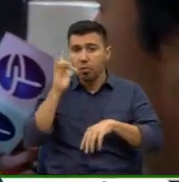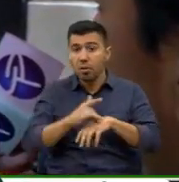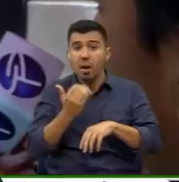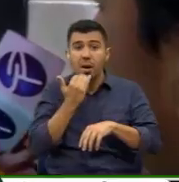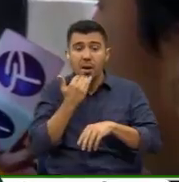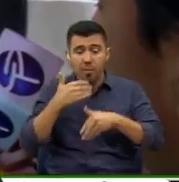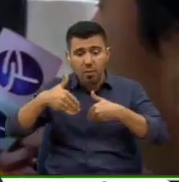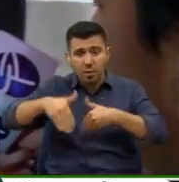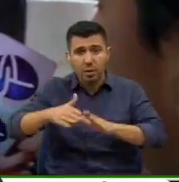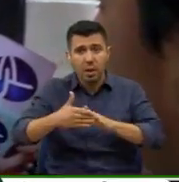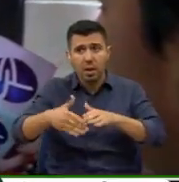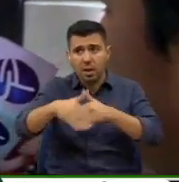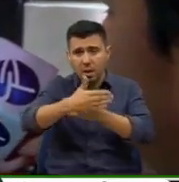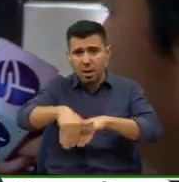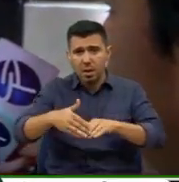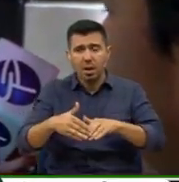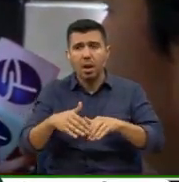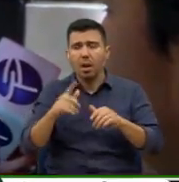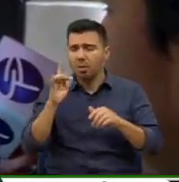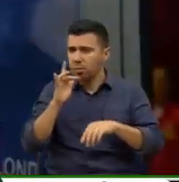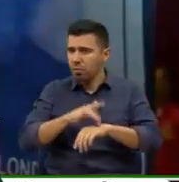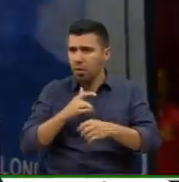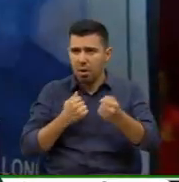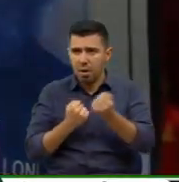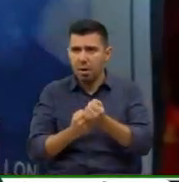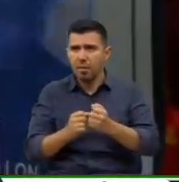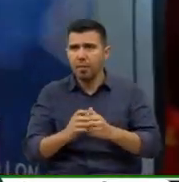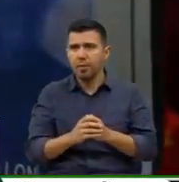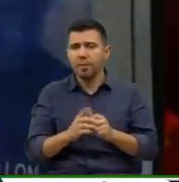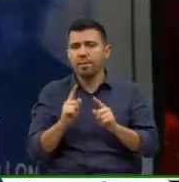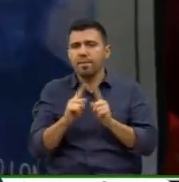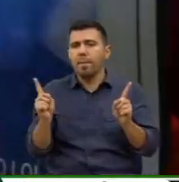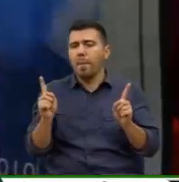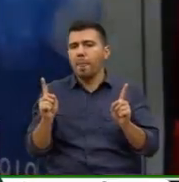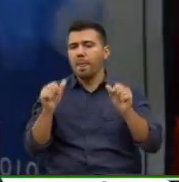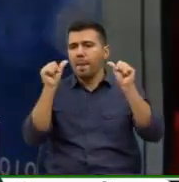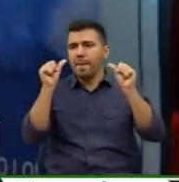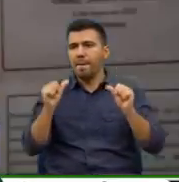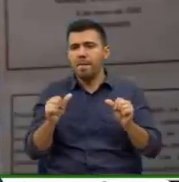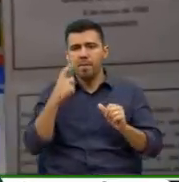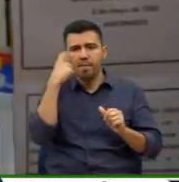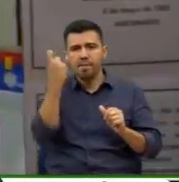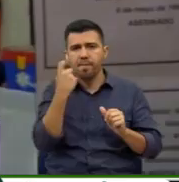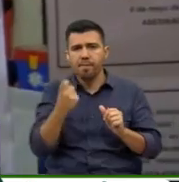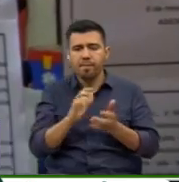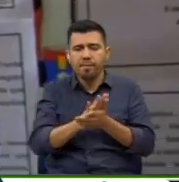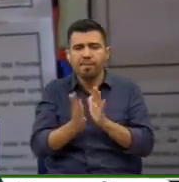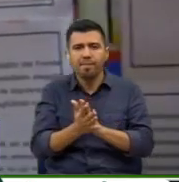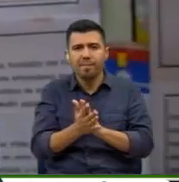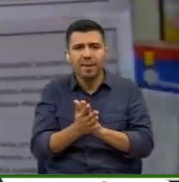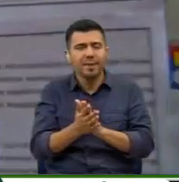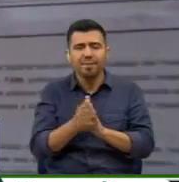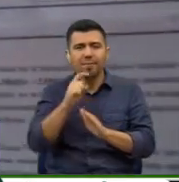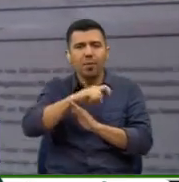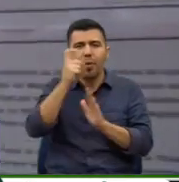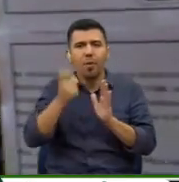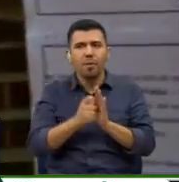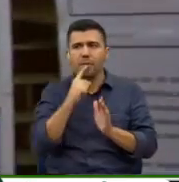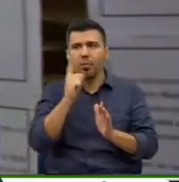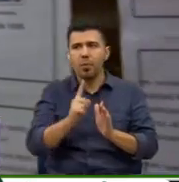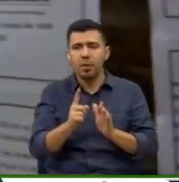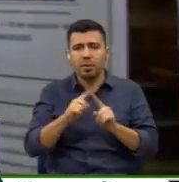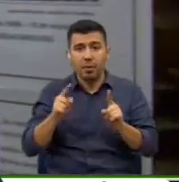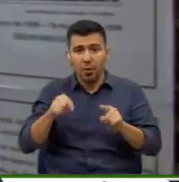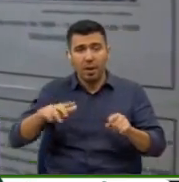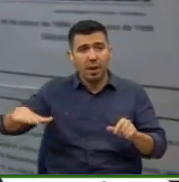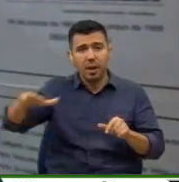a blindarlo, lo vamos a hacer. Pero eso es una parte para conseguir la paz. En esta región es muy importante